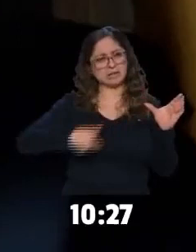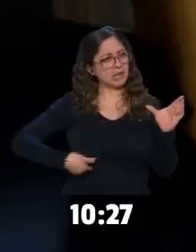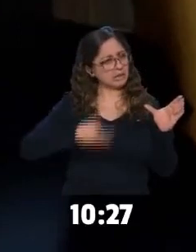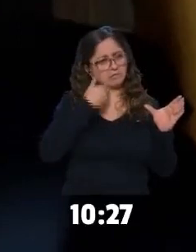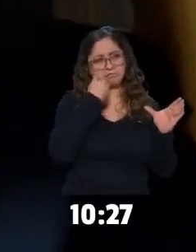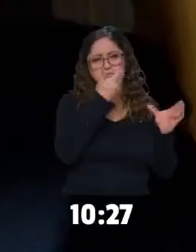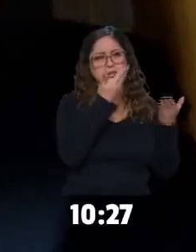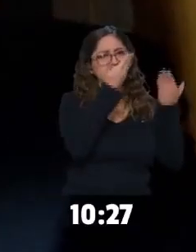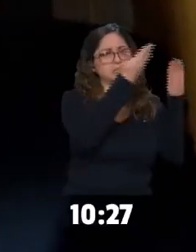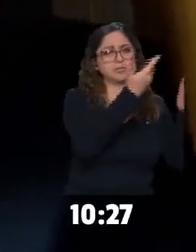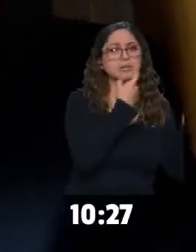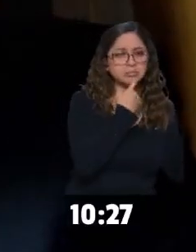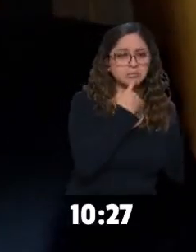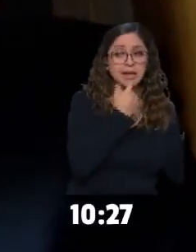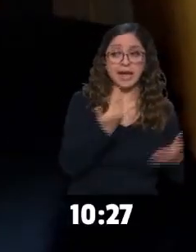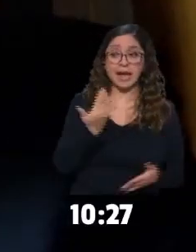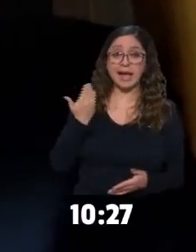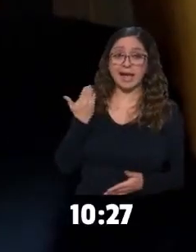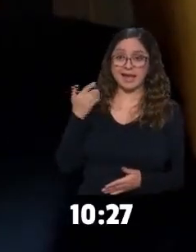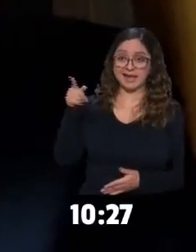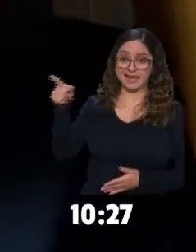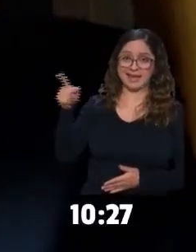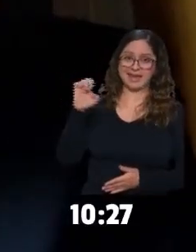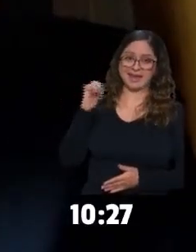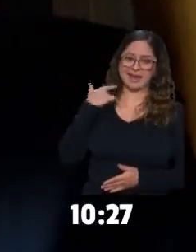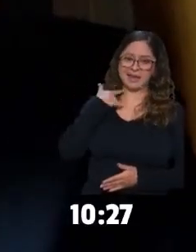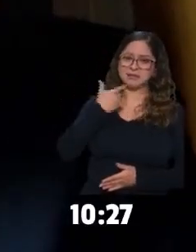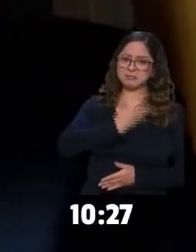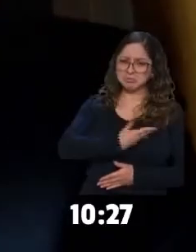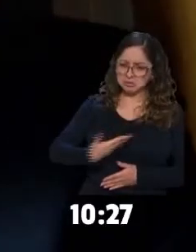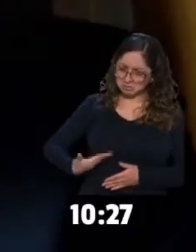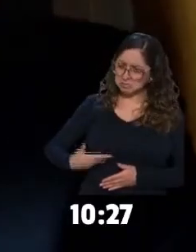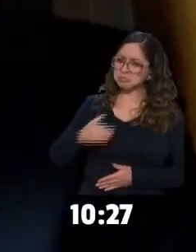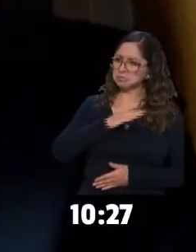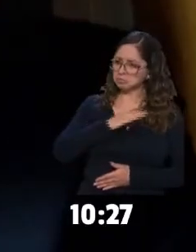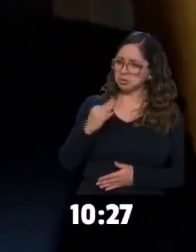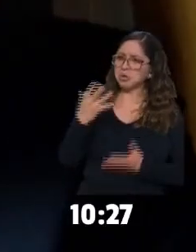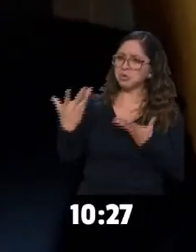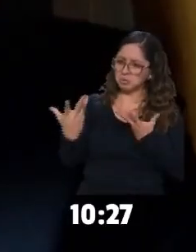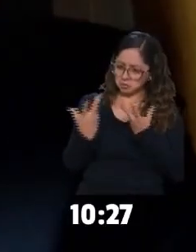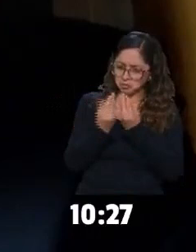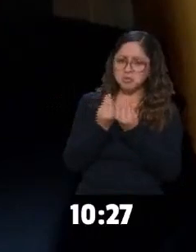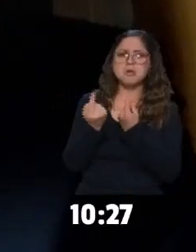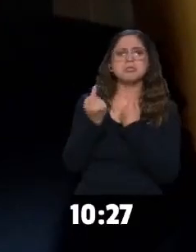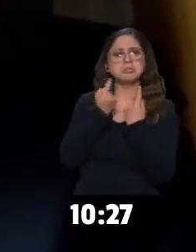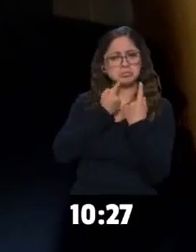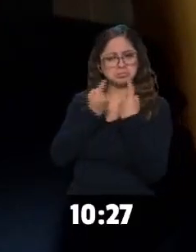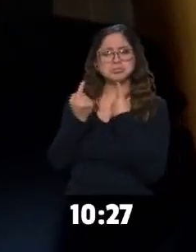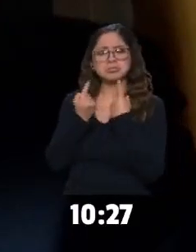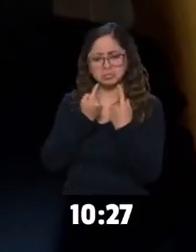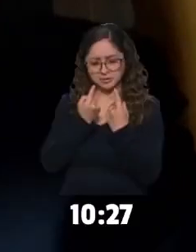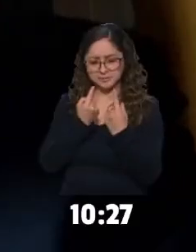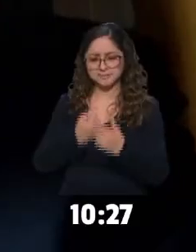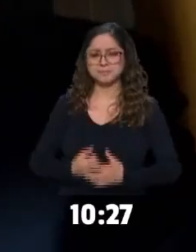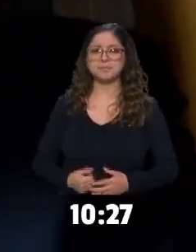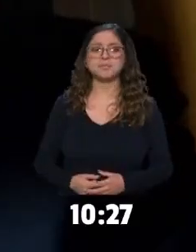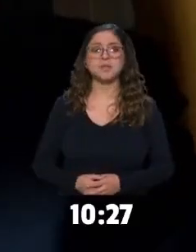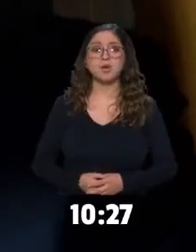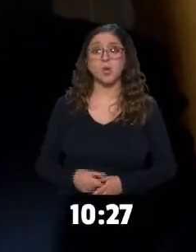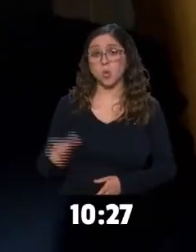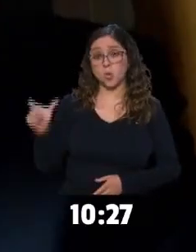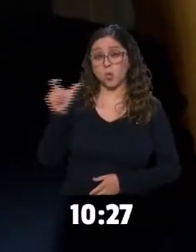pudiéramos ya hablar con la contraparte. Entonces nos encontramos con un proyecto complejo,